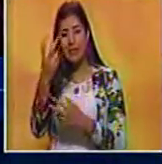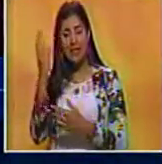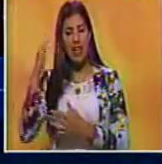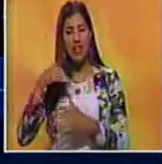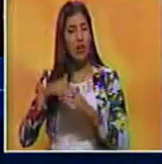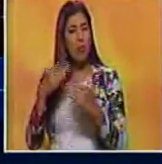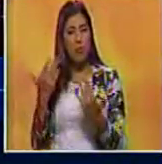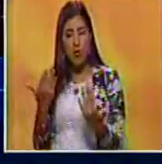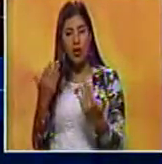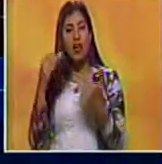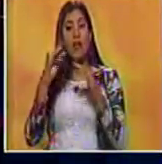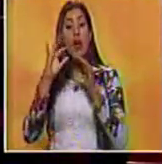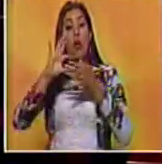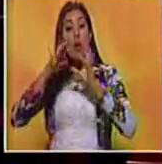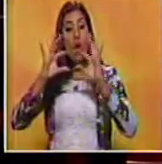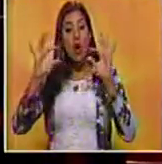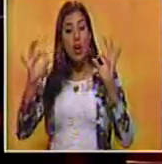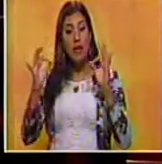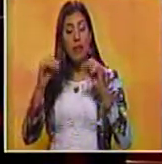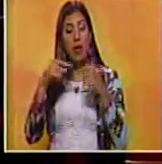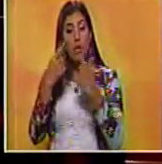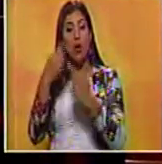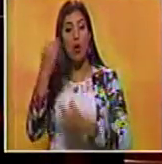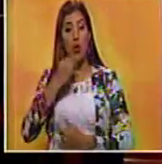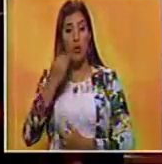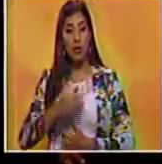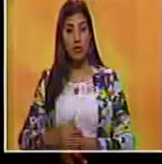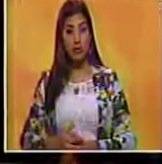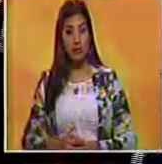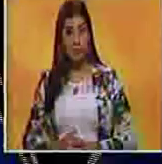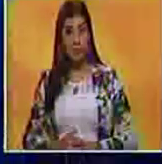para asistir a los Juegos Olímpicos de la Juventud.